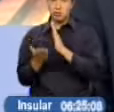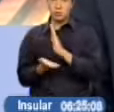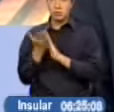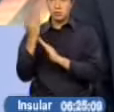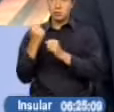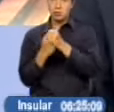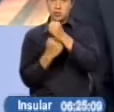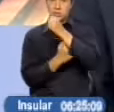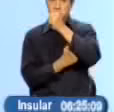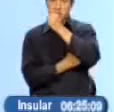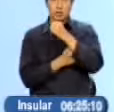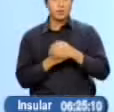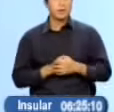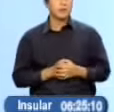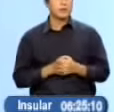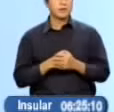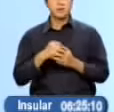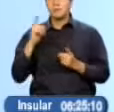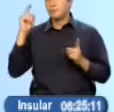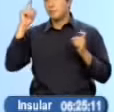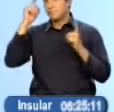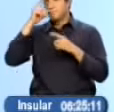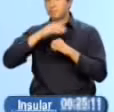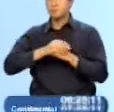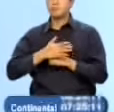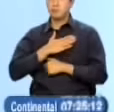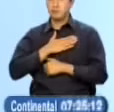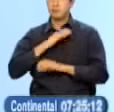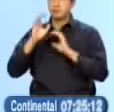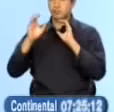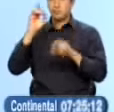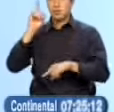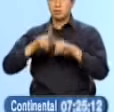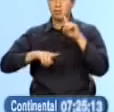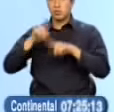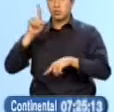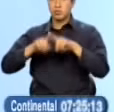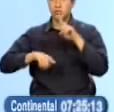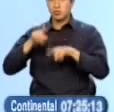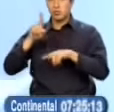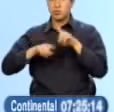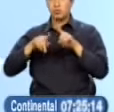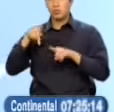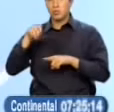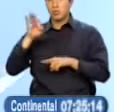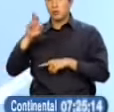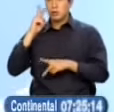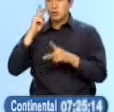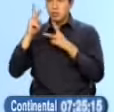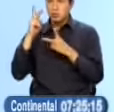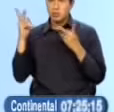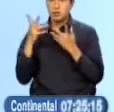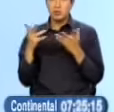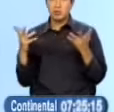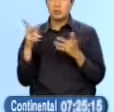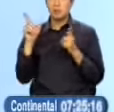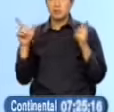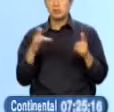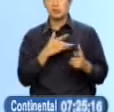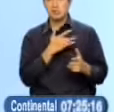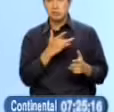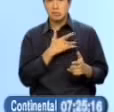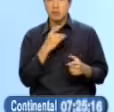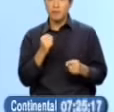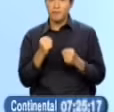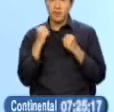las bases es muy difícil yo estaba viendo hablando con amigos compañeros del pp y hay un descontento muy